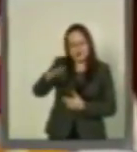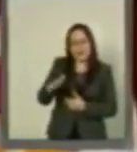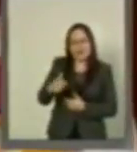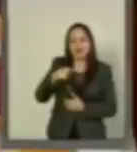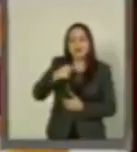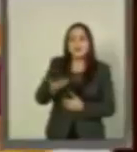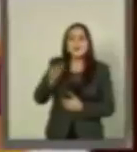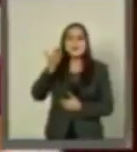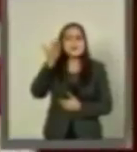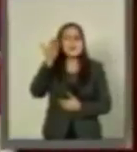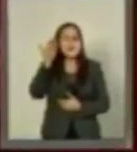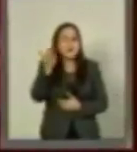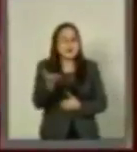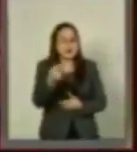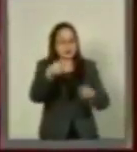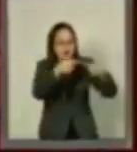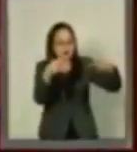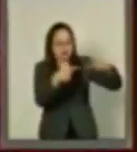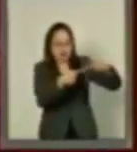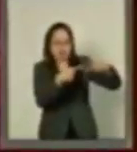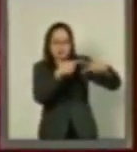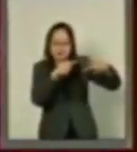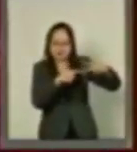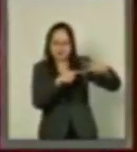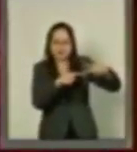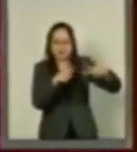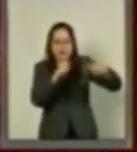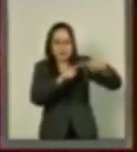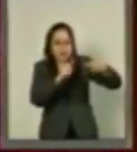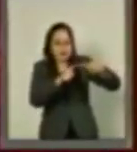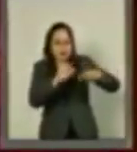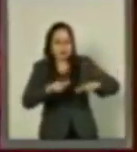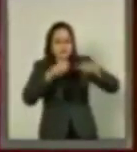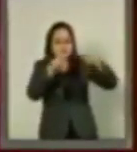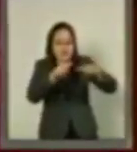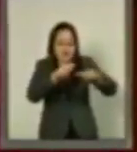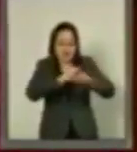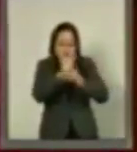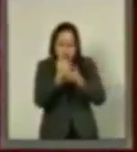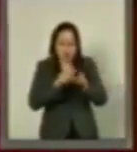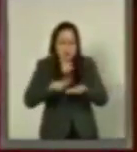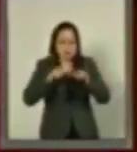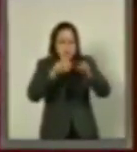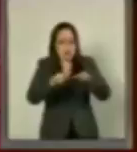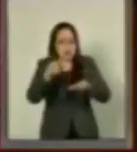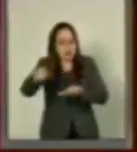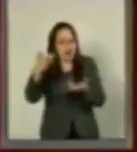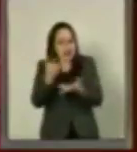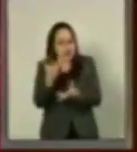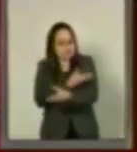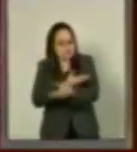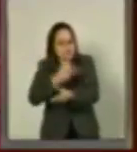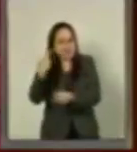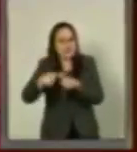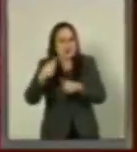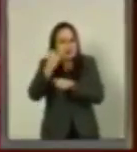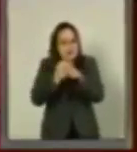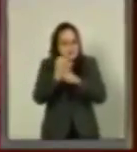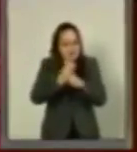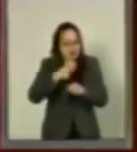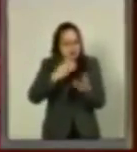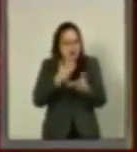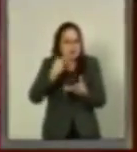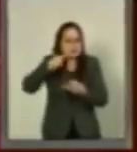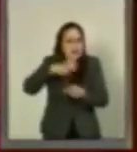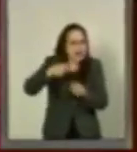pido dos cosas. La primera, le entregaré todos estos documentos para que sean las áreas correspondientes las que investiguen y haré